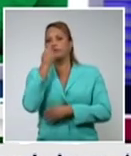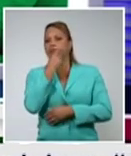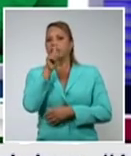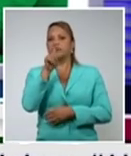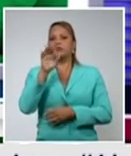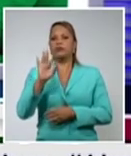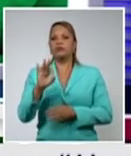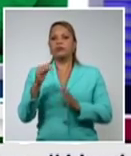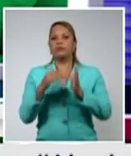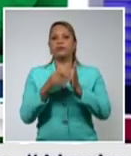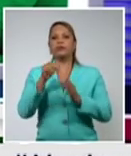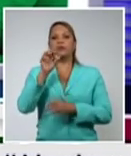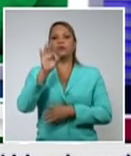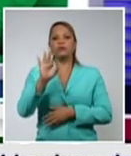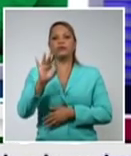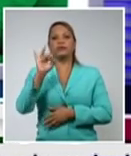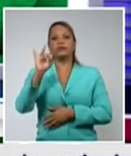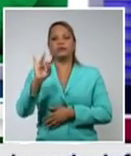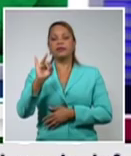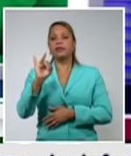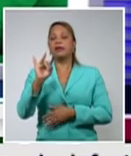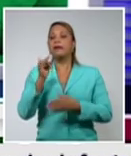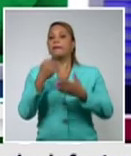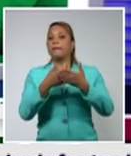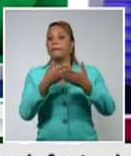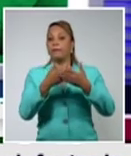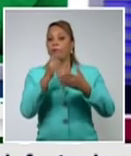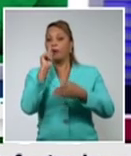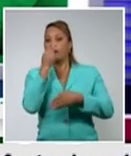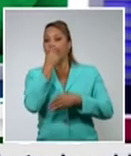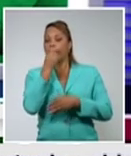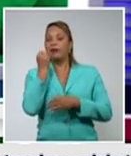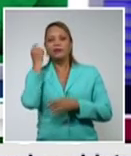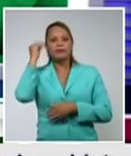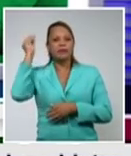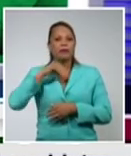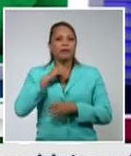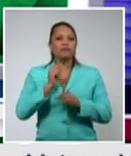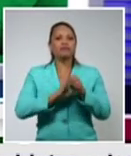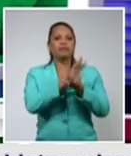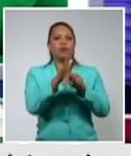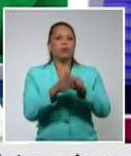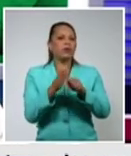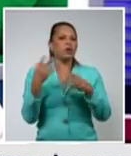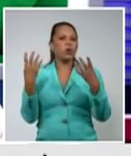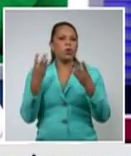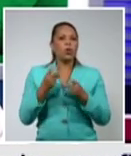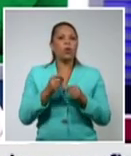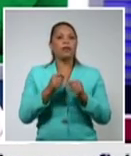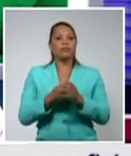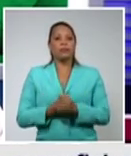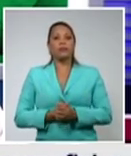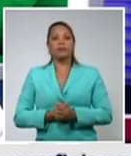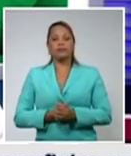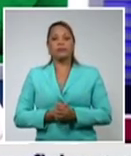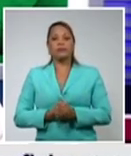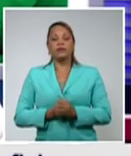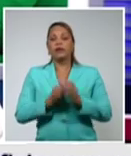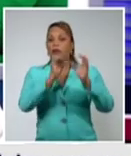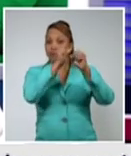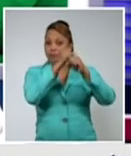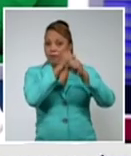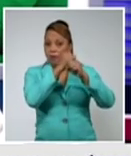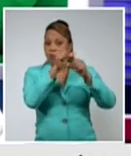18.087 muestras para el diagnóstico de COVID-19 en los laboratorios de